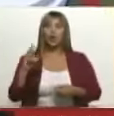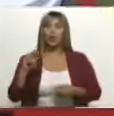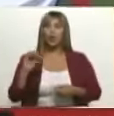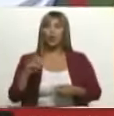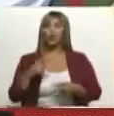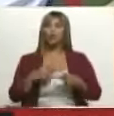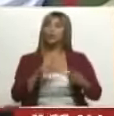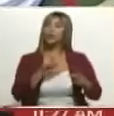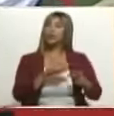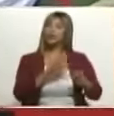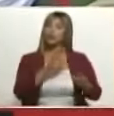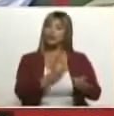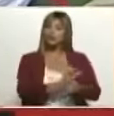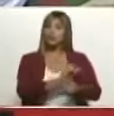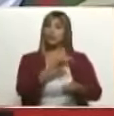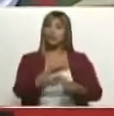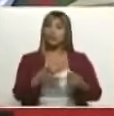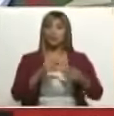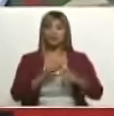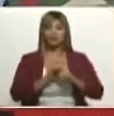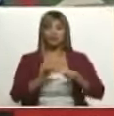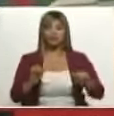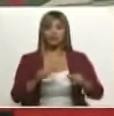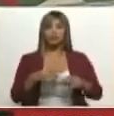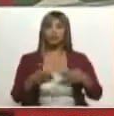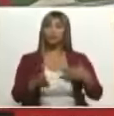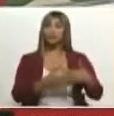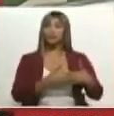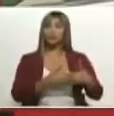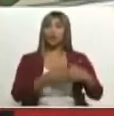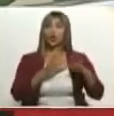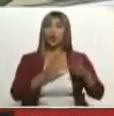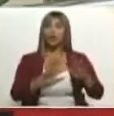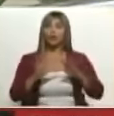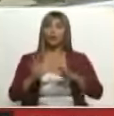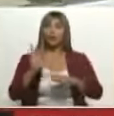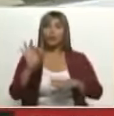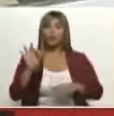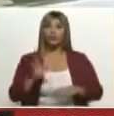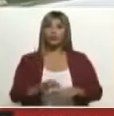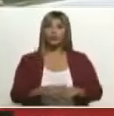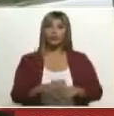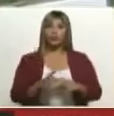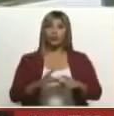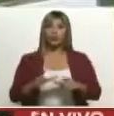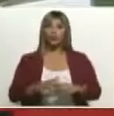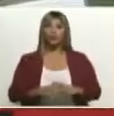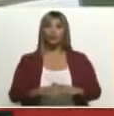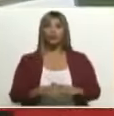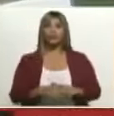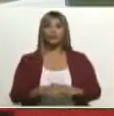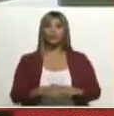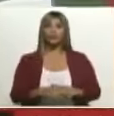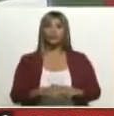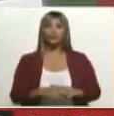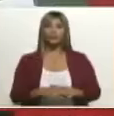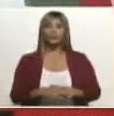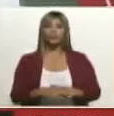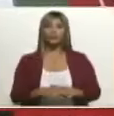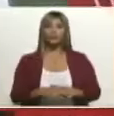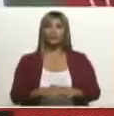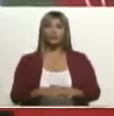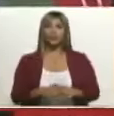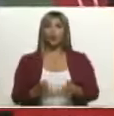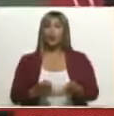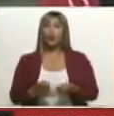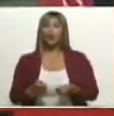de esta cárcel que está aquí. Un 99% ya prácticamente tenemos